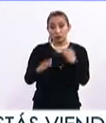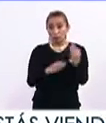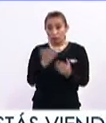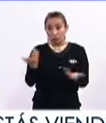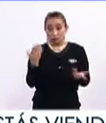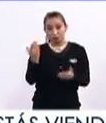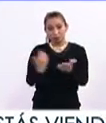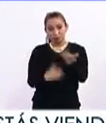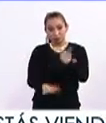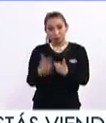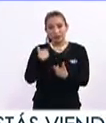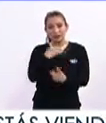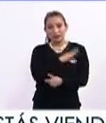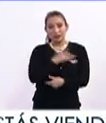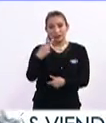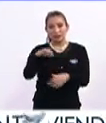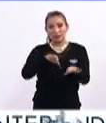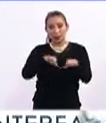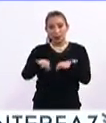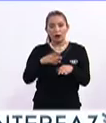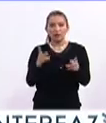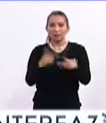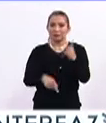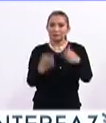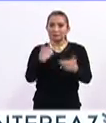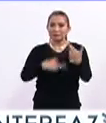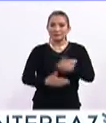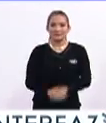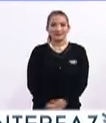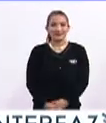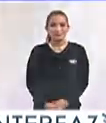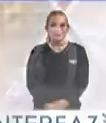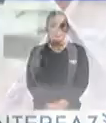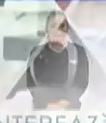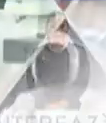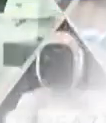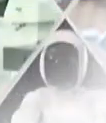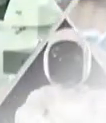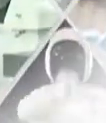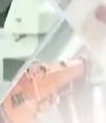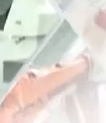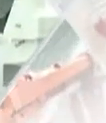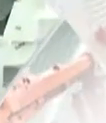el éxito y muchas felicidades por la labor que están haciendo. Una pausa, regresamos.